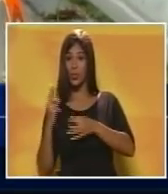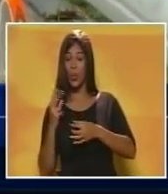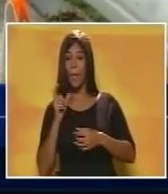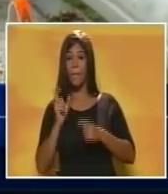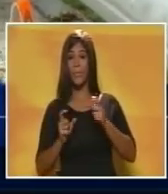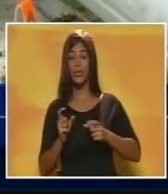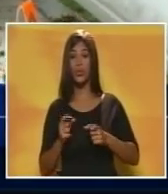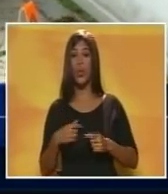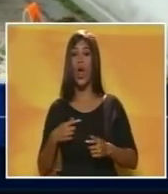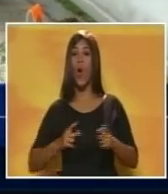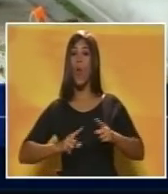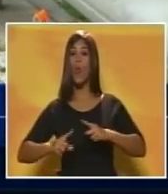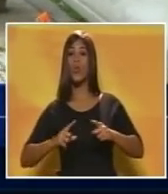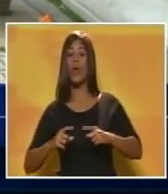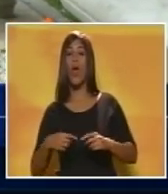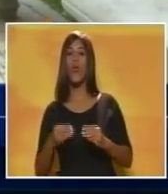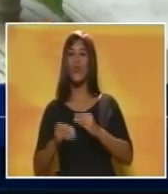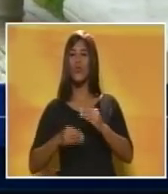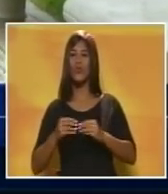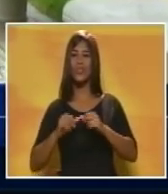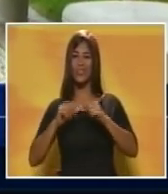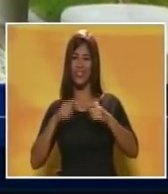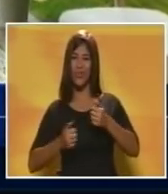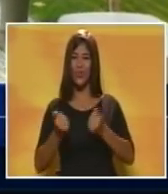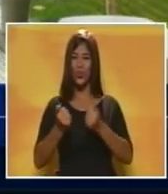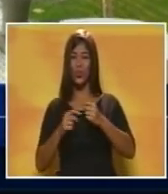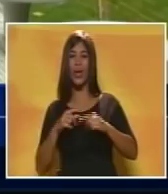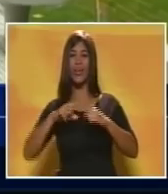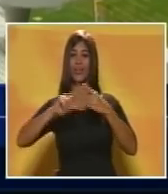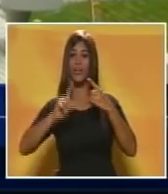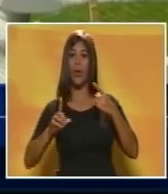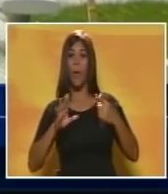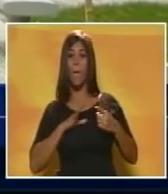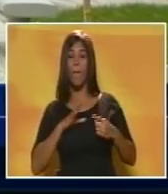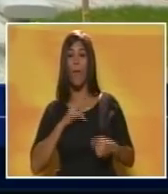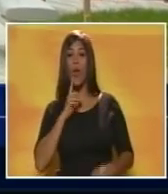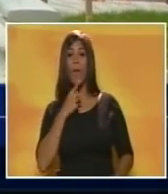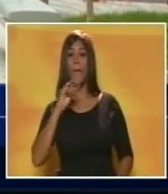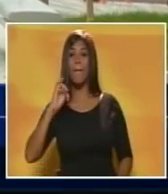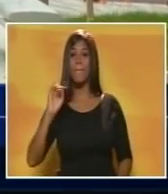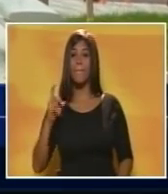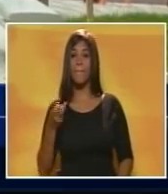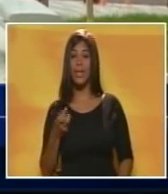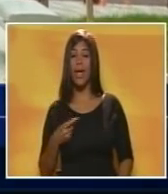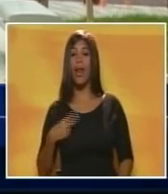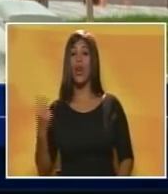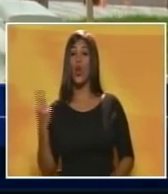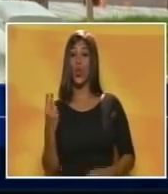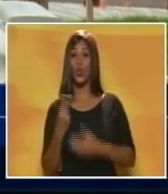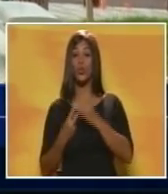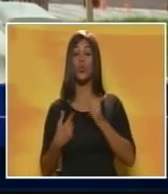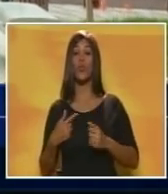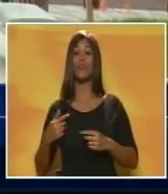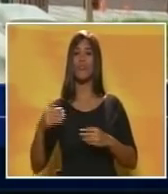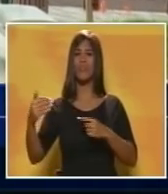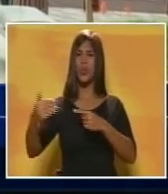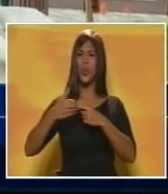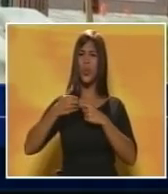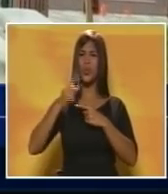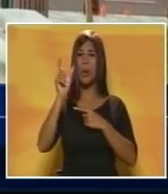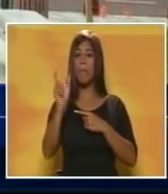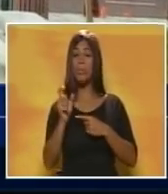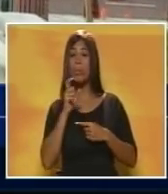el coordinador de obras del Transporte Eléctrico Federal de La Rioja, Miguel Marcelo Yadón, fueron atacados por unas personas todavía